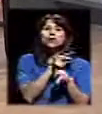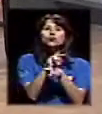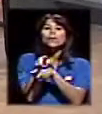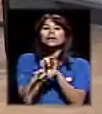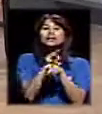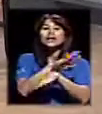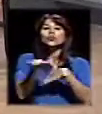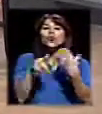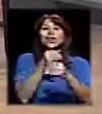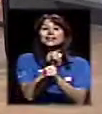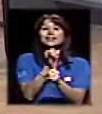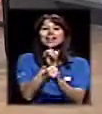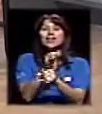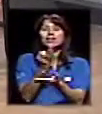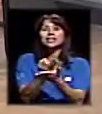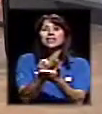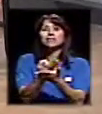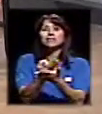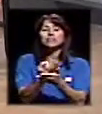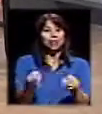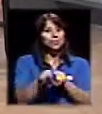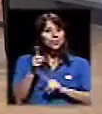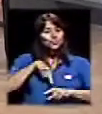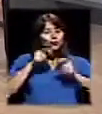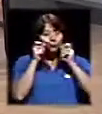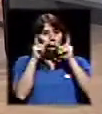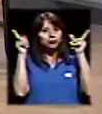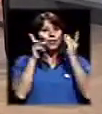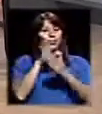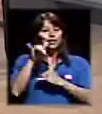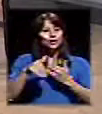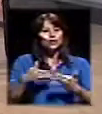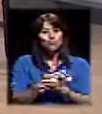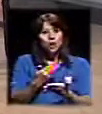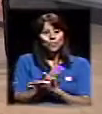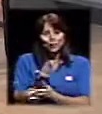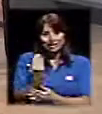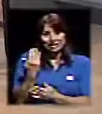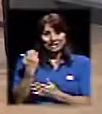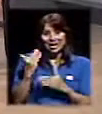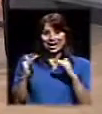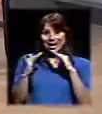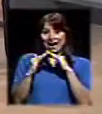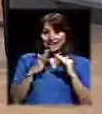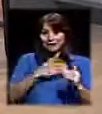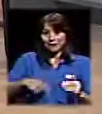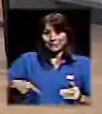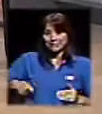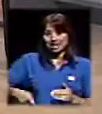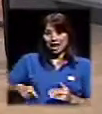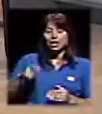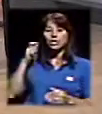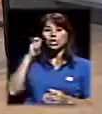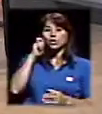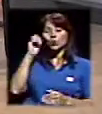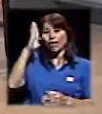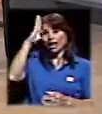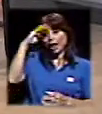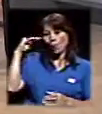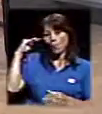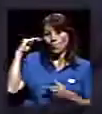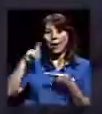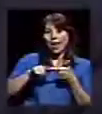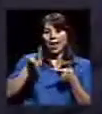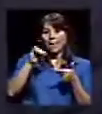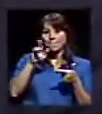Y para sorpresa nuestra, pues hay un proyecto nuevo, reciente, de la Casa Presidencial. Doña Laura Chinchilla, doña Maya Antillón